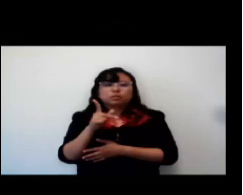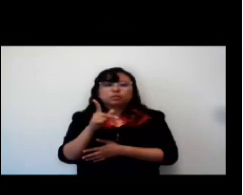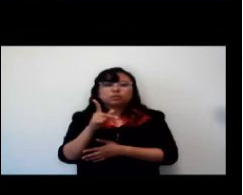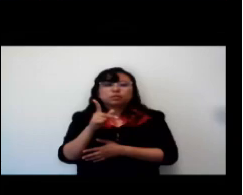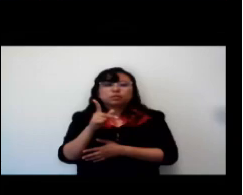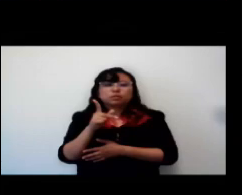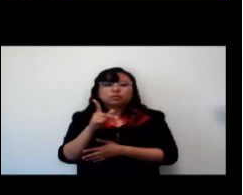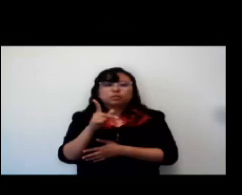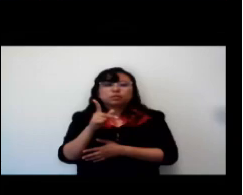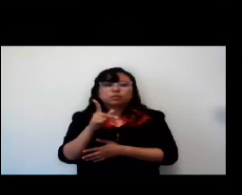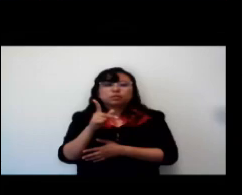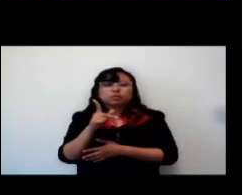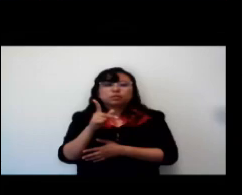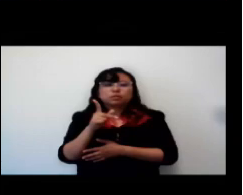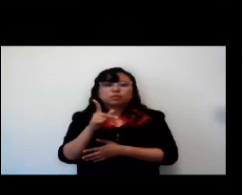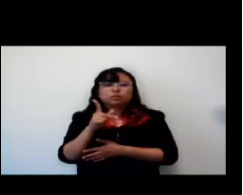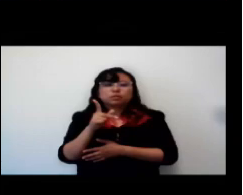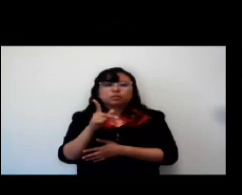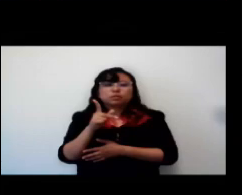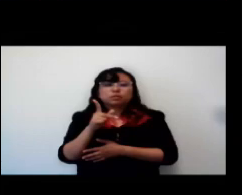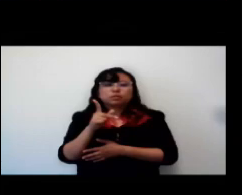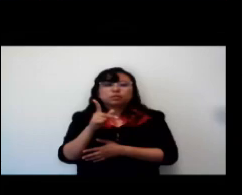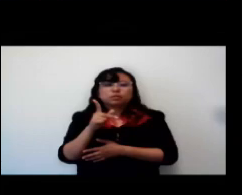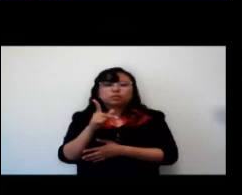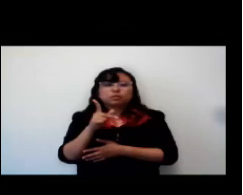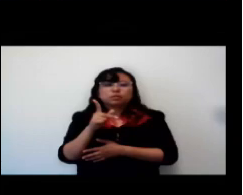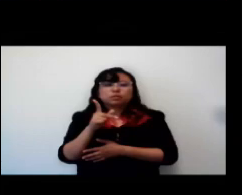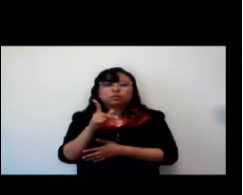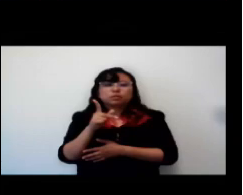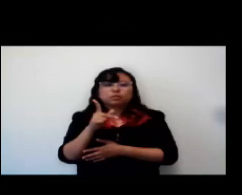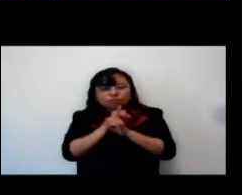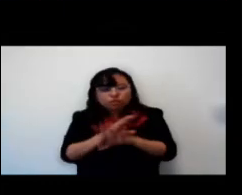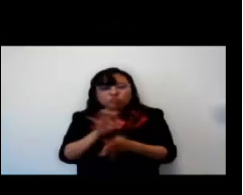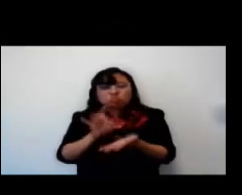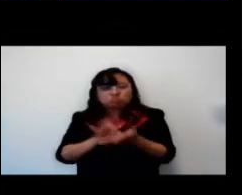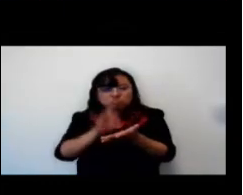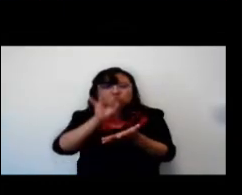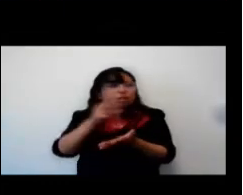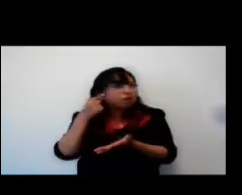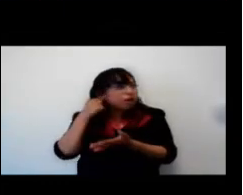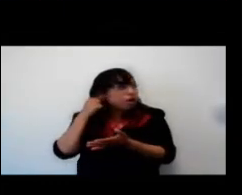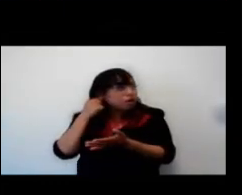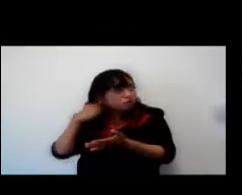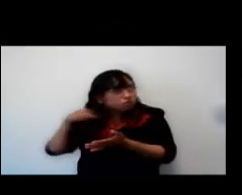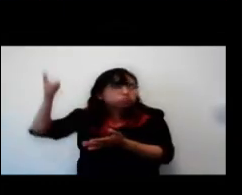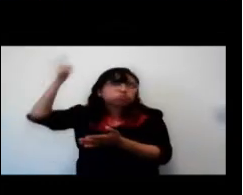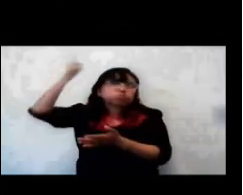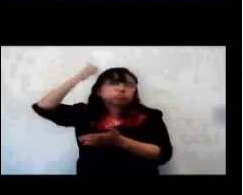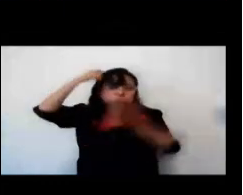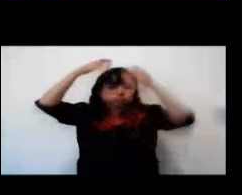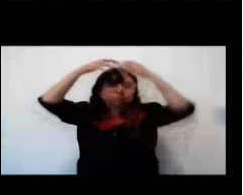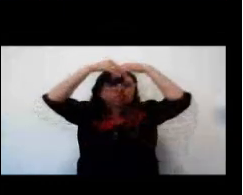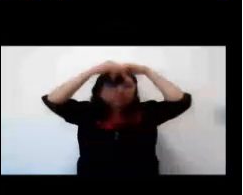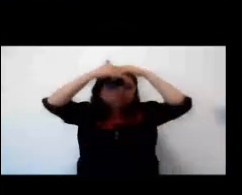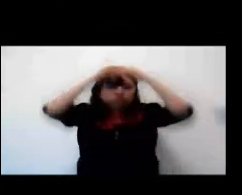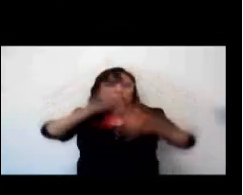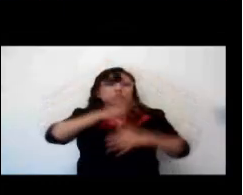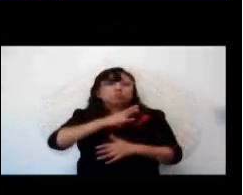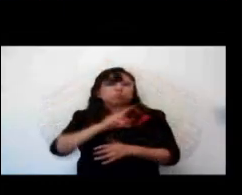llevar una información adecuada y eficiente hacia el cerebro. Esta es una cirugía que tiene